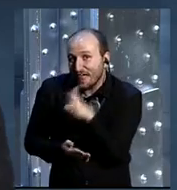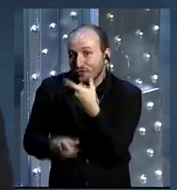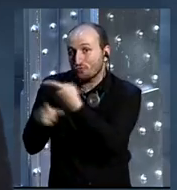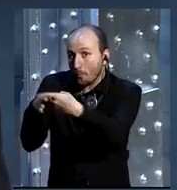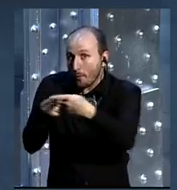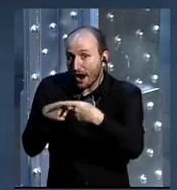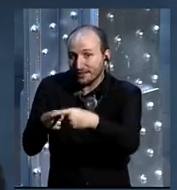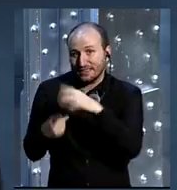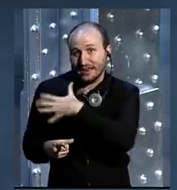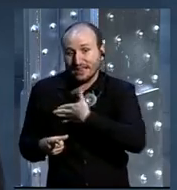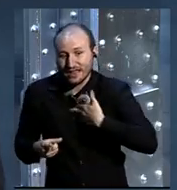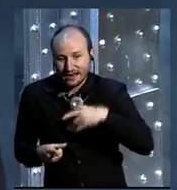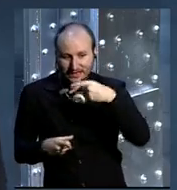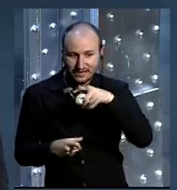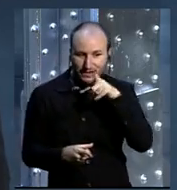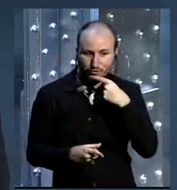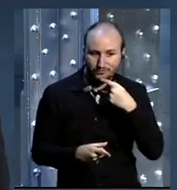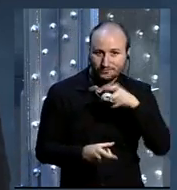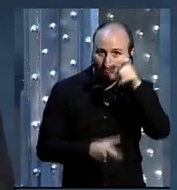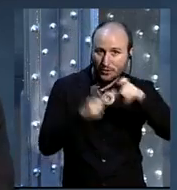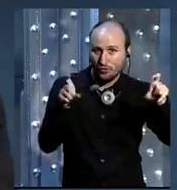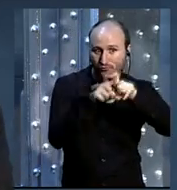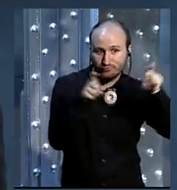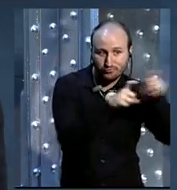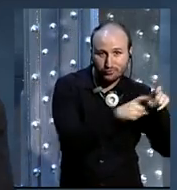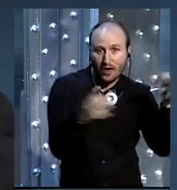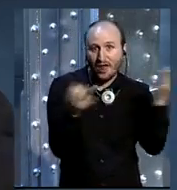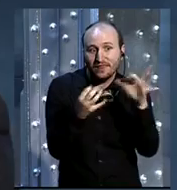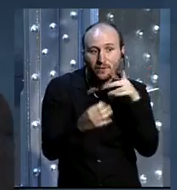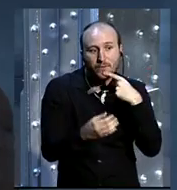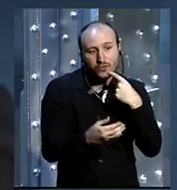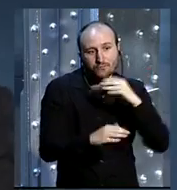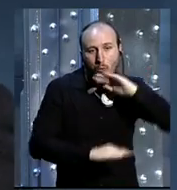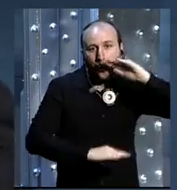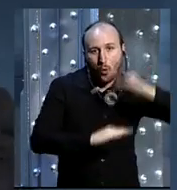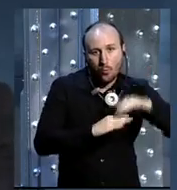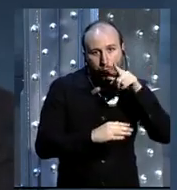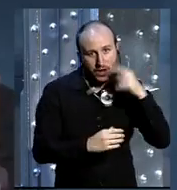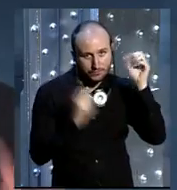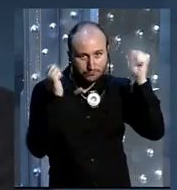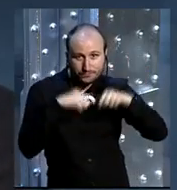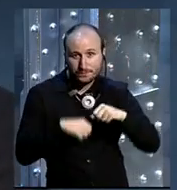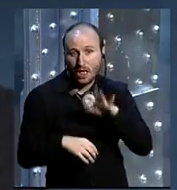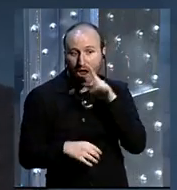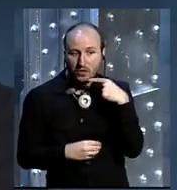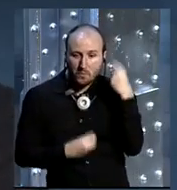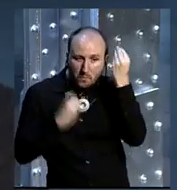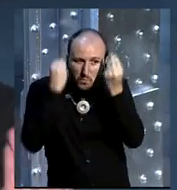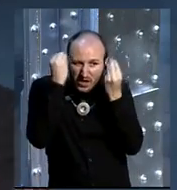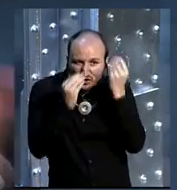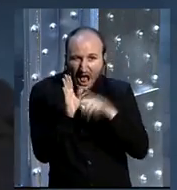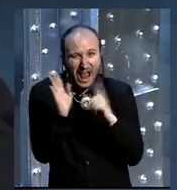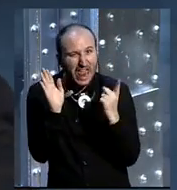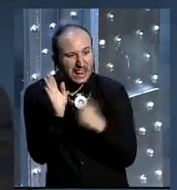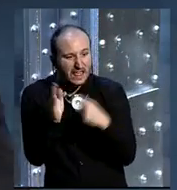cosas que las organizaciones responsables han de hacer para cubrir tus necesidades o cumplir con tus expectativas. Y yo creo que la legislación no nos tiene que decir